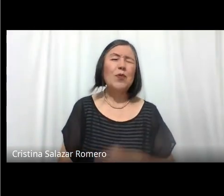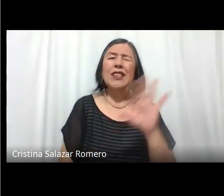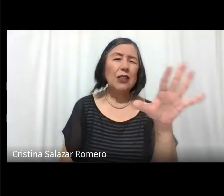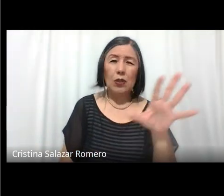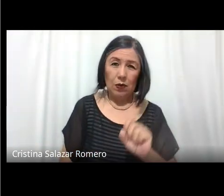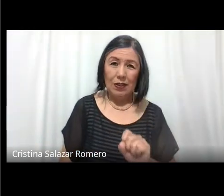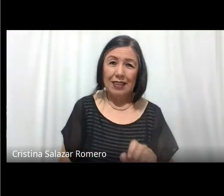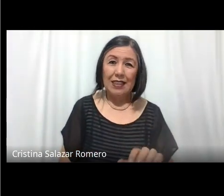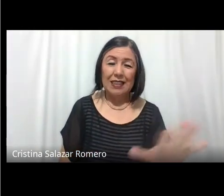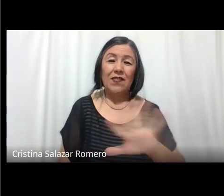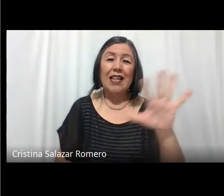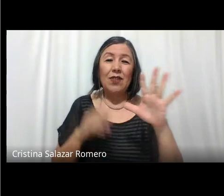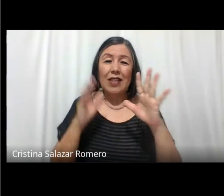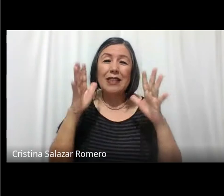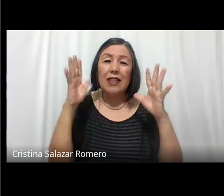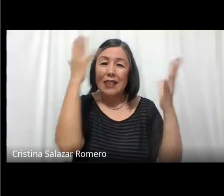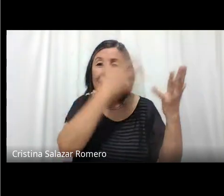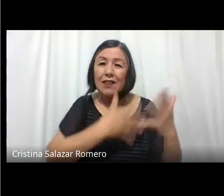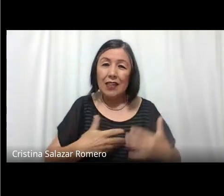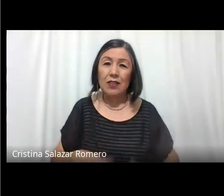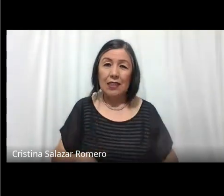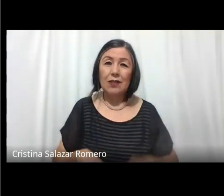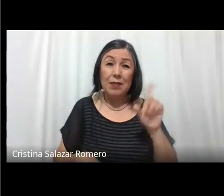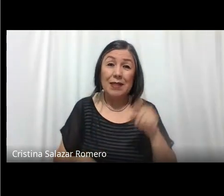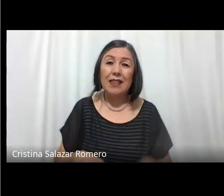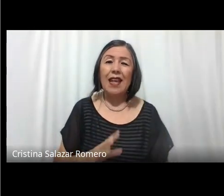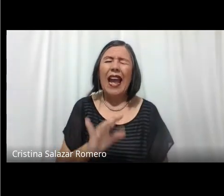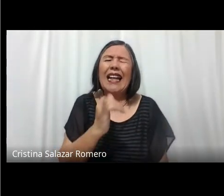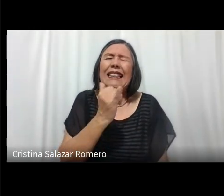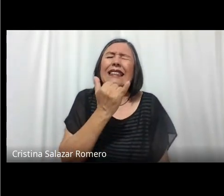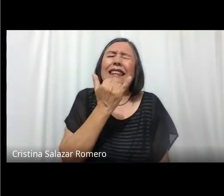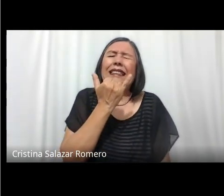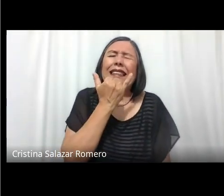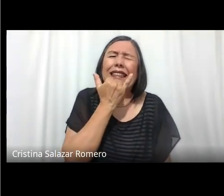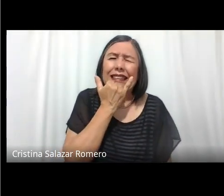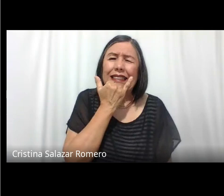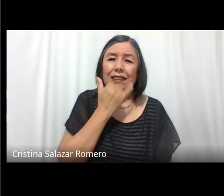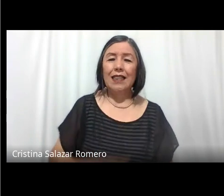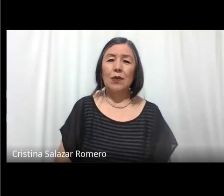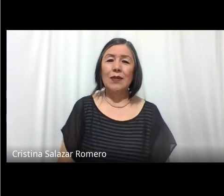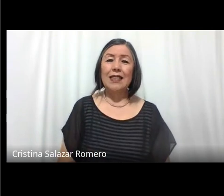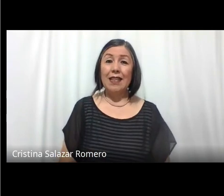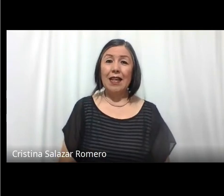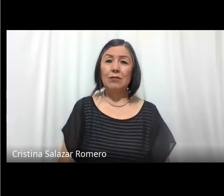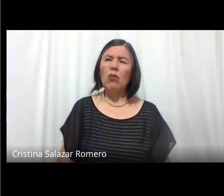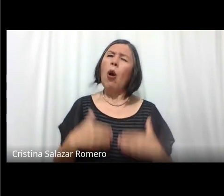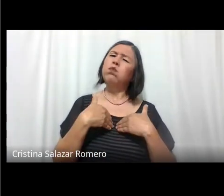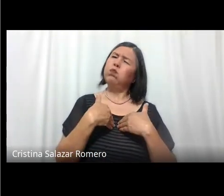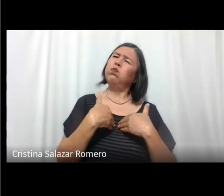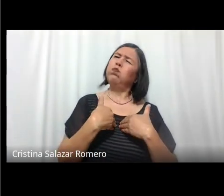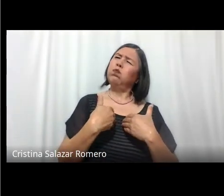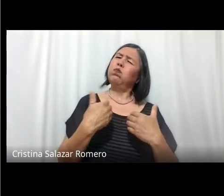No importa que no entiendan el significado, nada más lo que quiero es que vean los rasgos. La primera seña. La segunda seña.